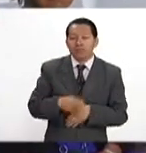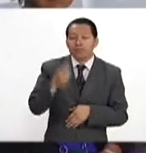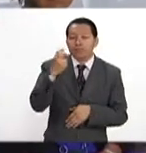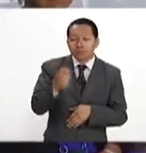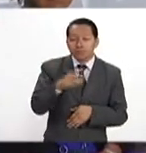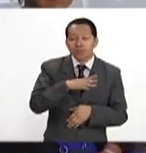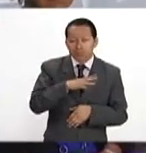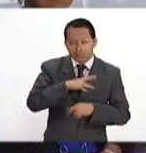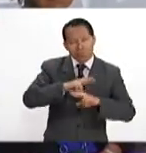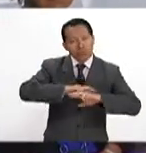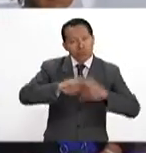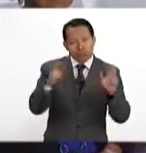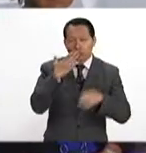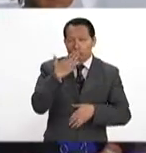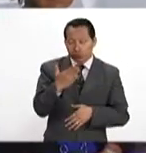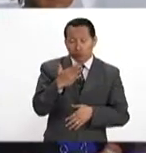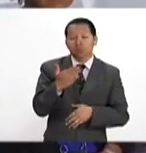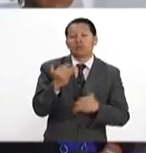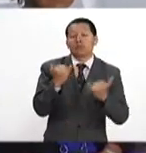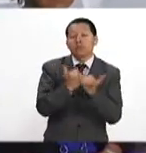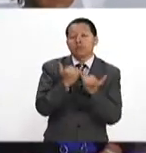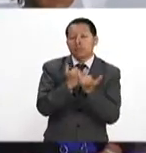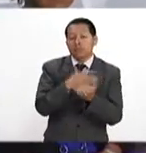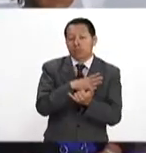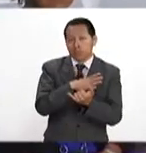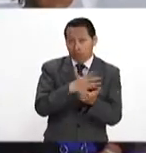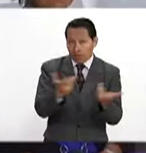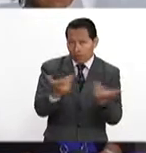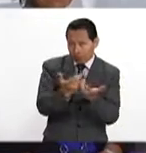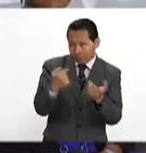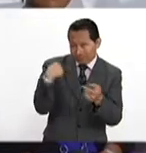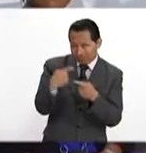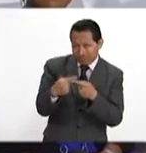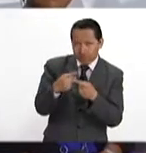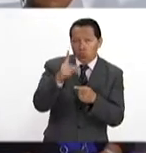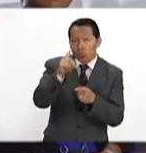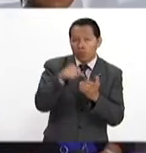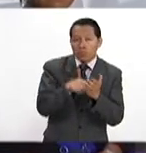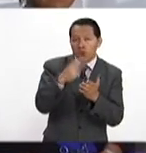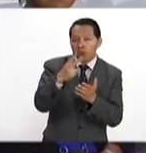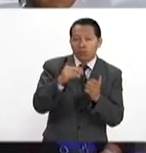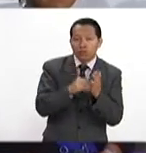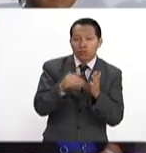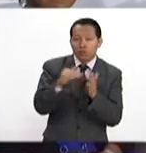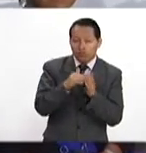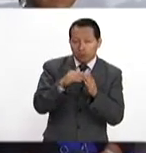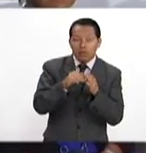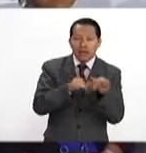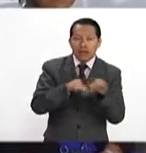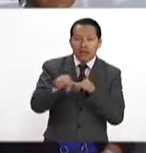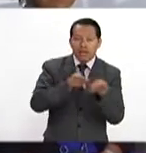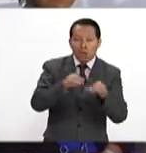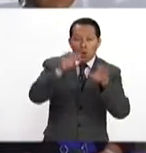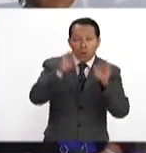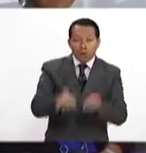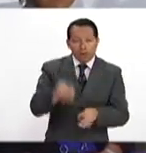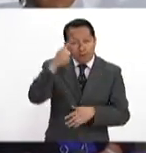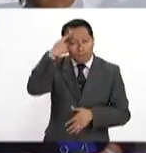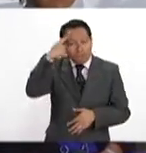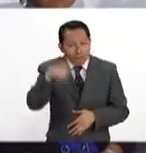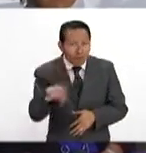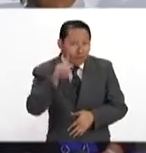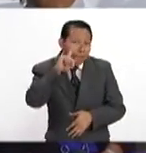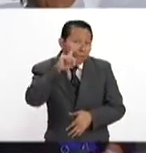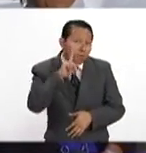es un récord histórico. La creación también en este periodo de 1.2 millones de empleos formales para mujeres. En